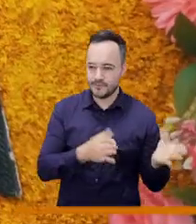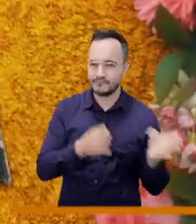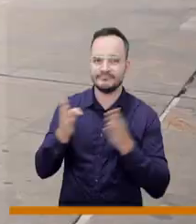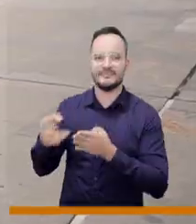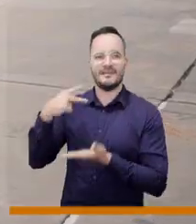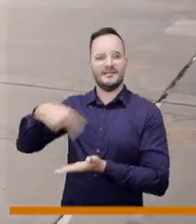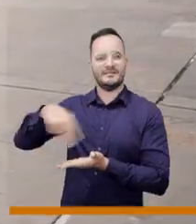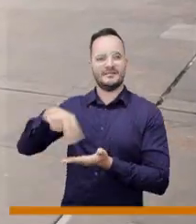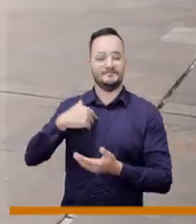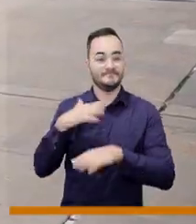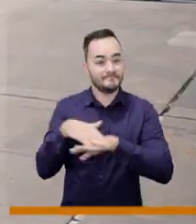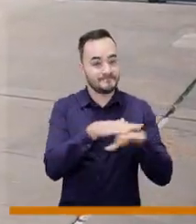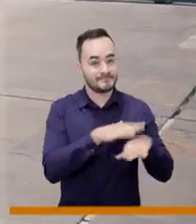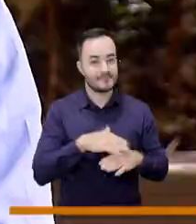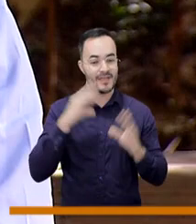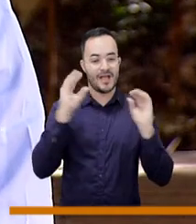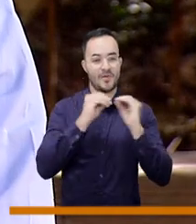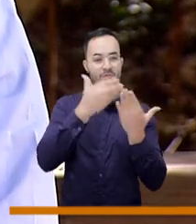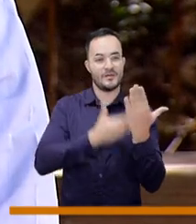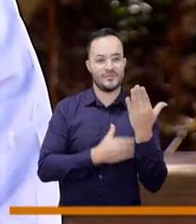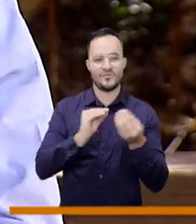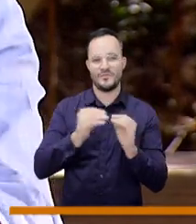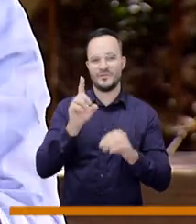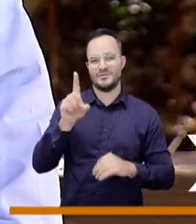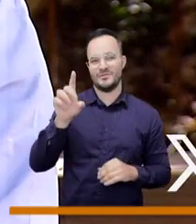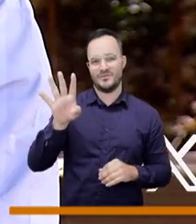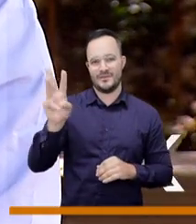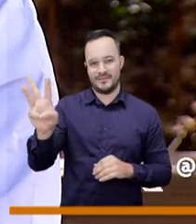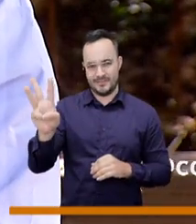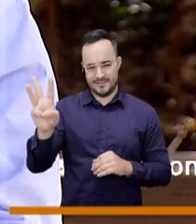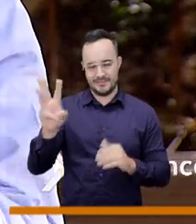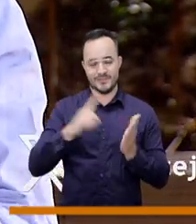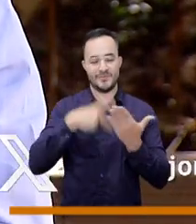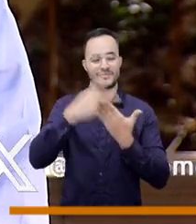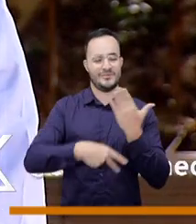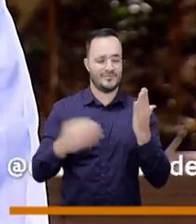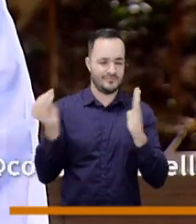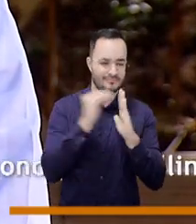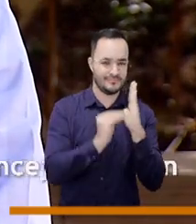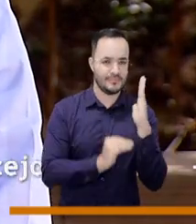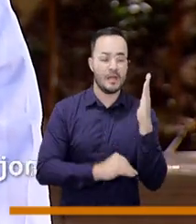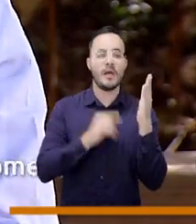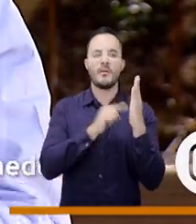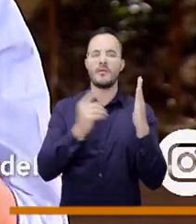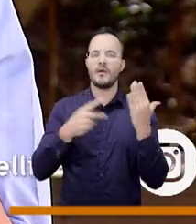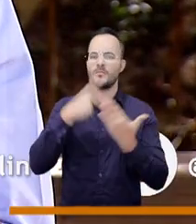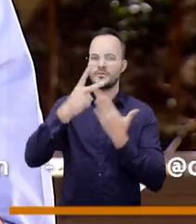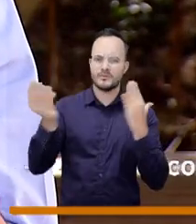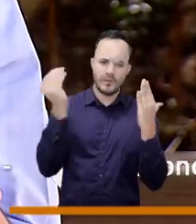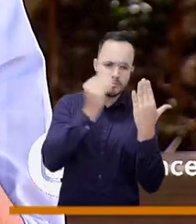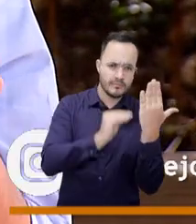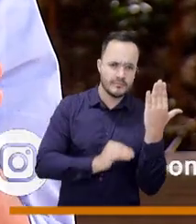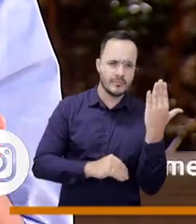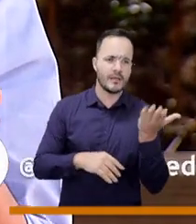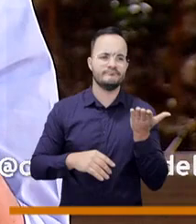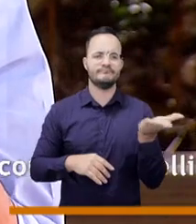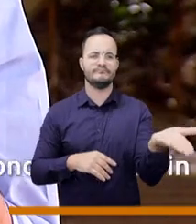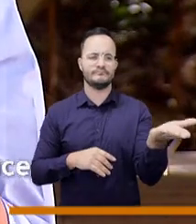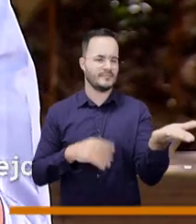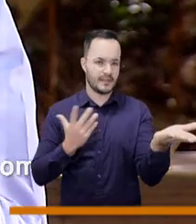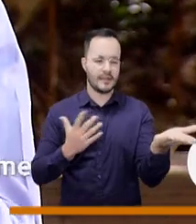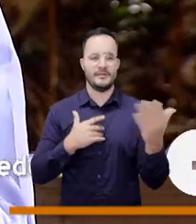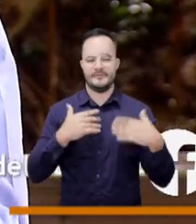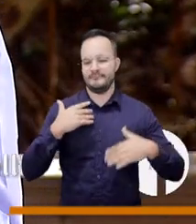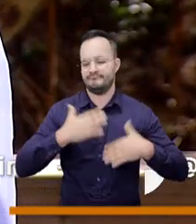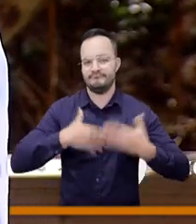el sector de la danza. Y acabo de radicar el acuerdo 143, el proyecto de acuerdo 143, a través del cual vamos a